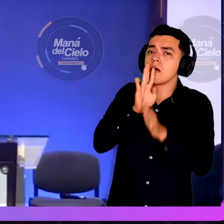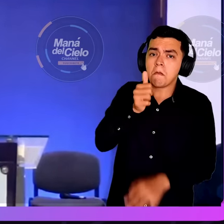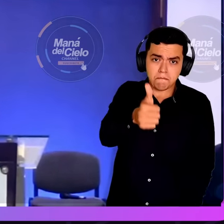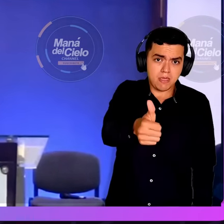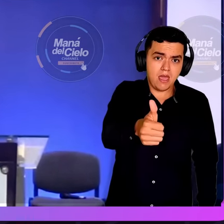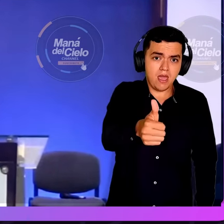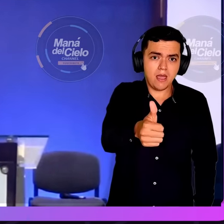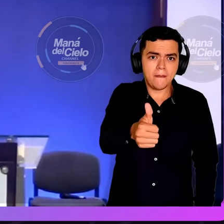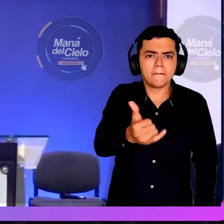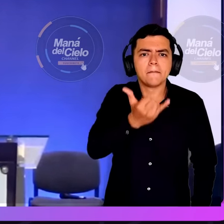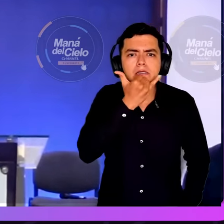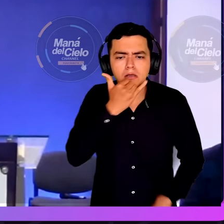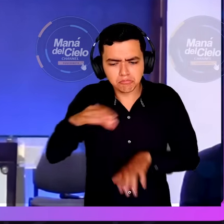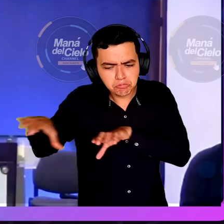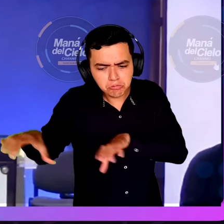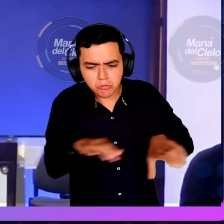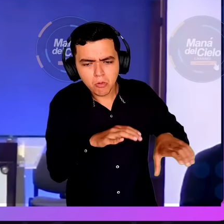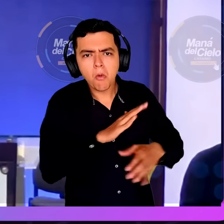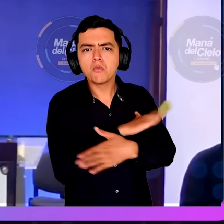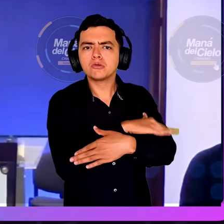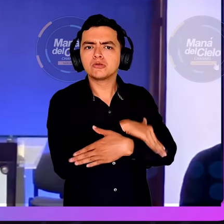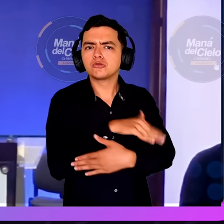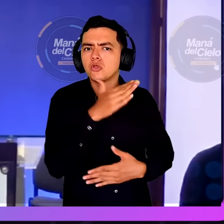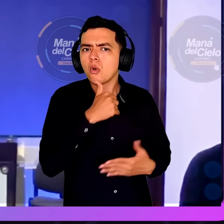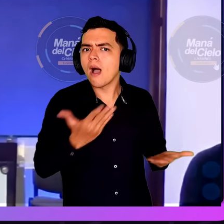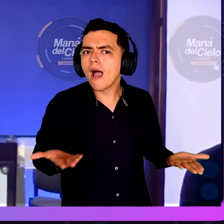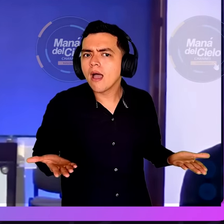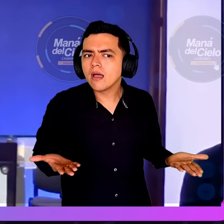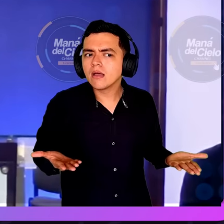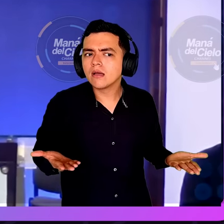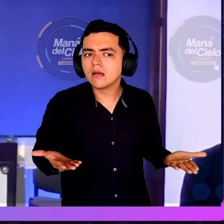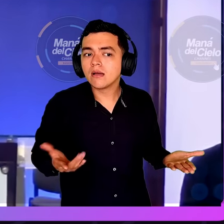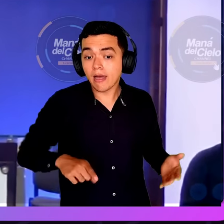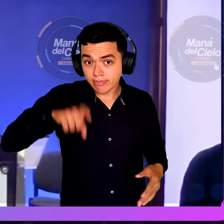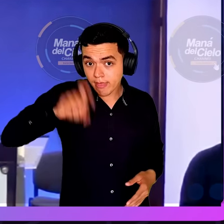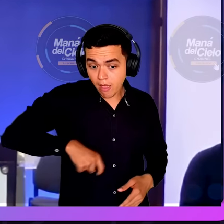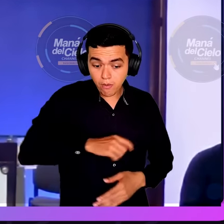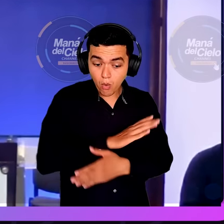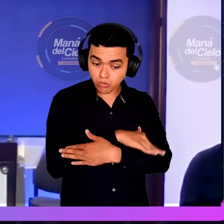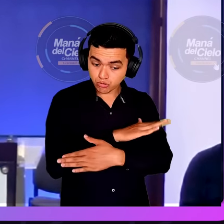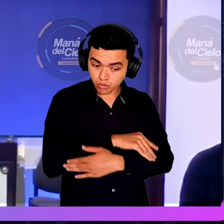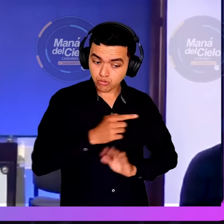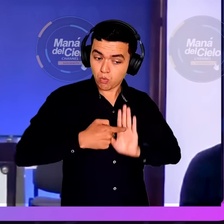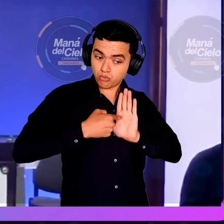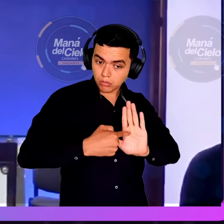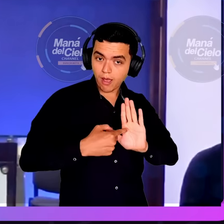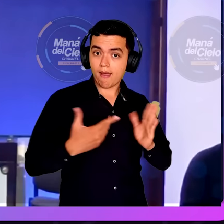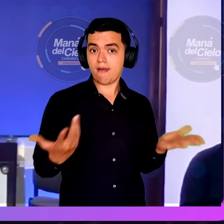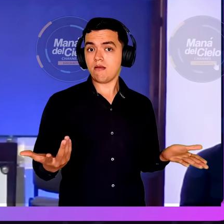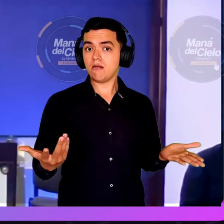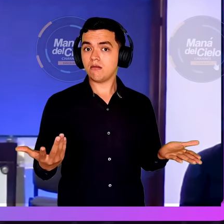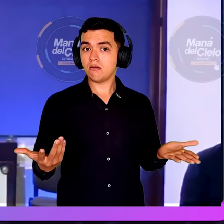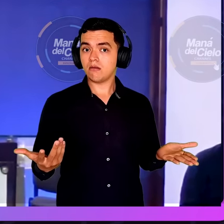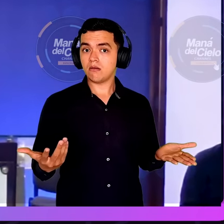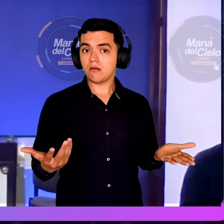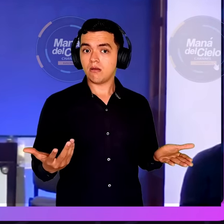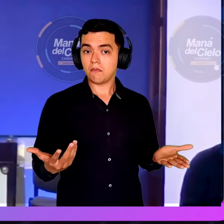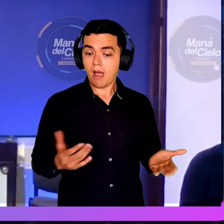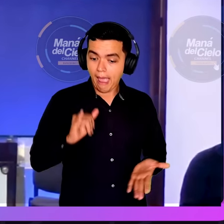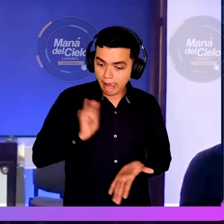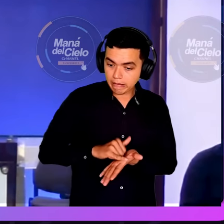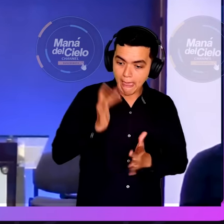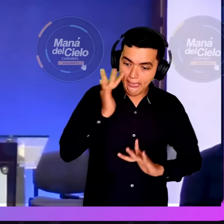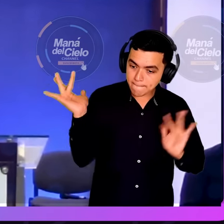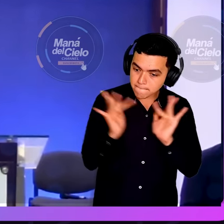lenguas. Hay gente que tiene don de lengua, amén, y me gusta escucharla, son una bendición, pero eso no quiere decir que porque hablan en lenguas están llenos del